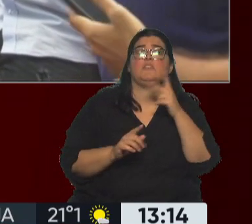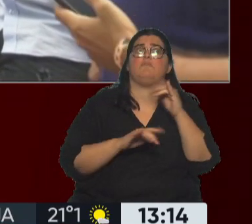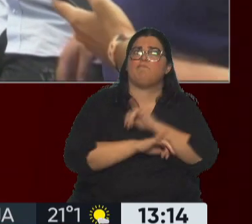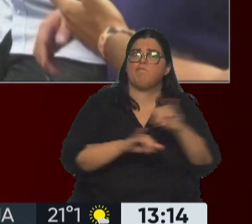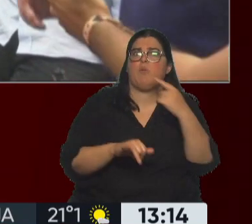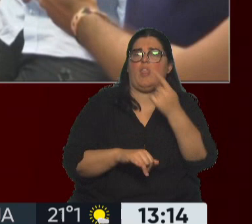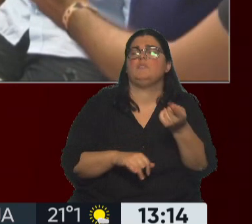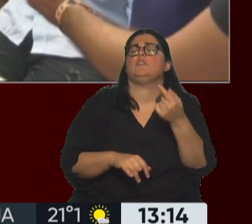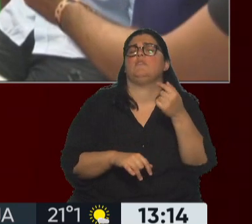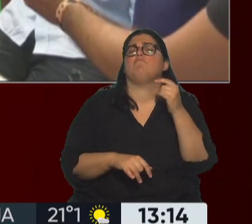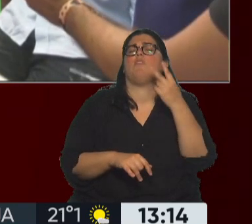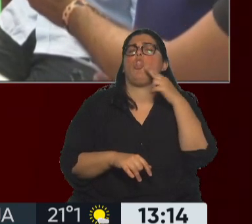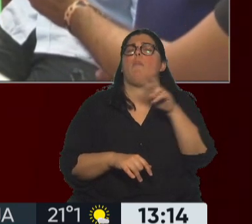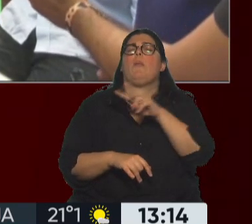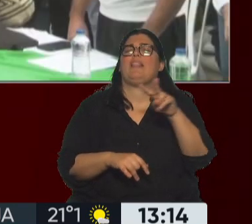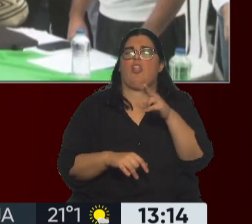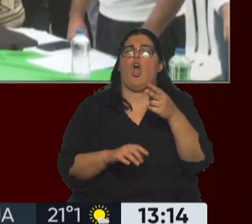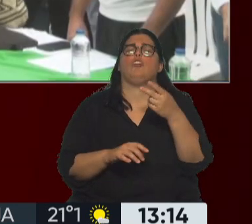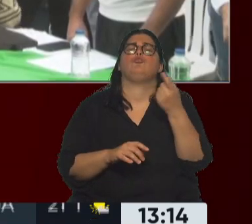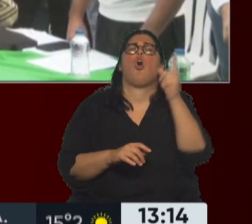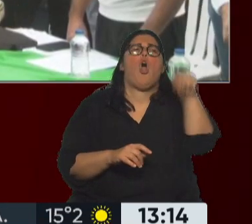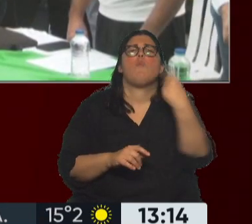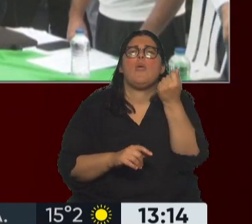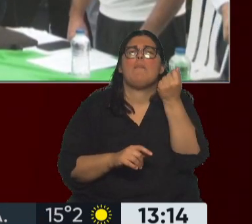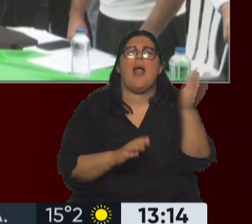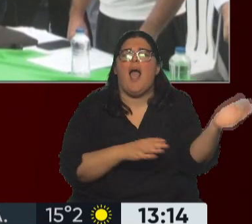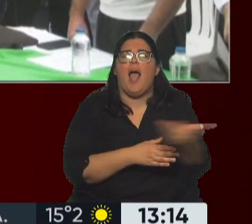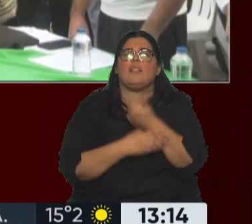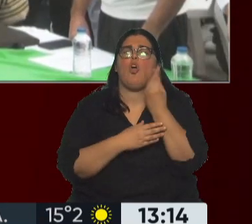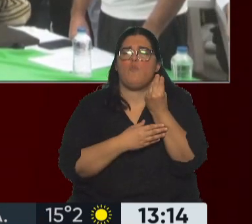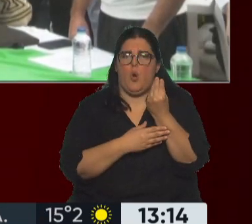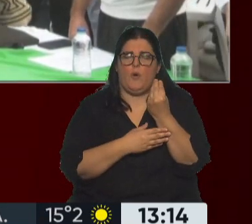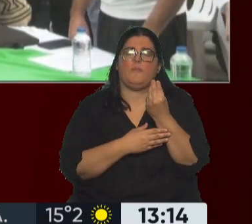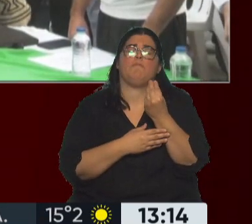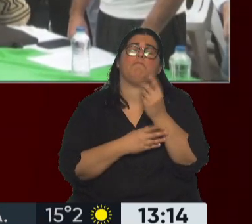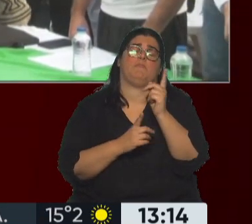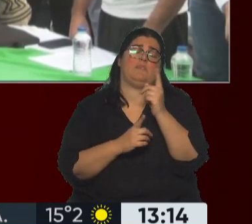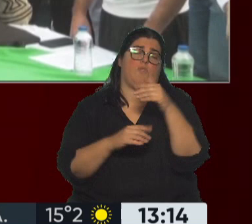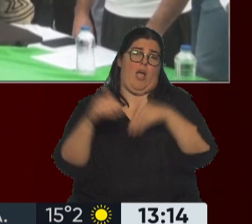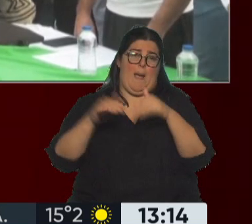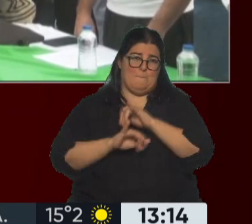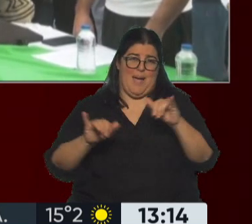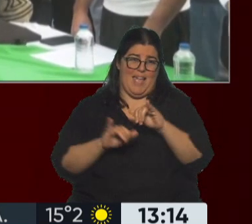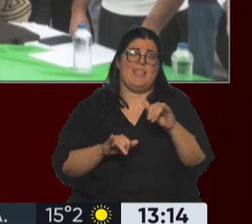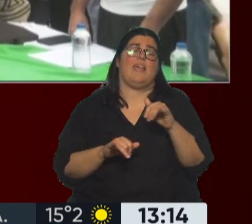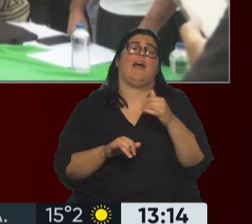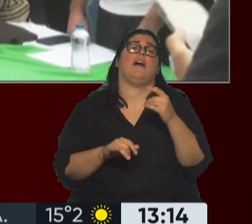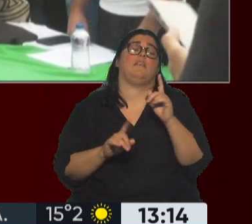ilícitos durante el año 2022 y durante el tiempo en el cual se extendió también la campaña electoral para su